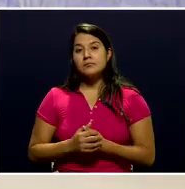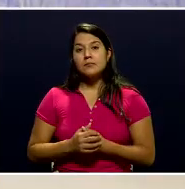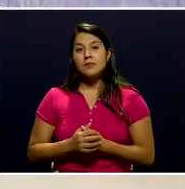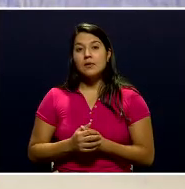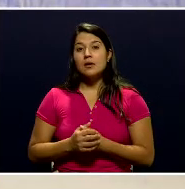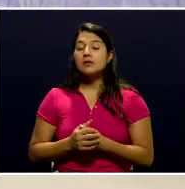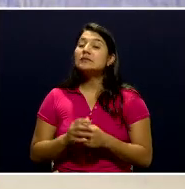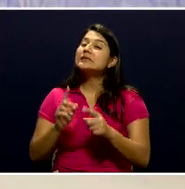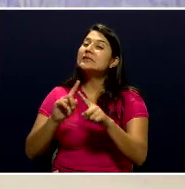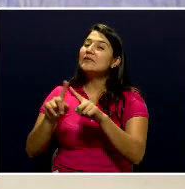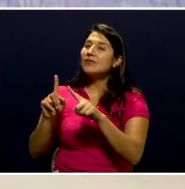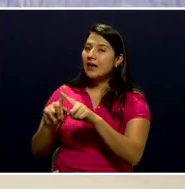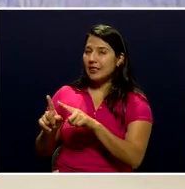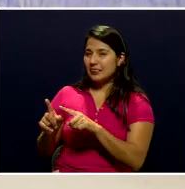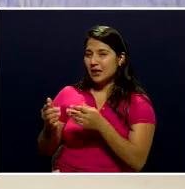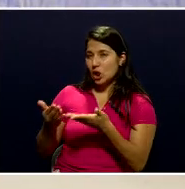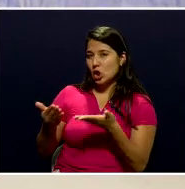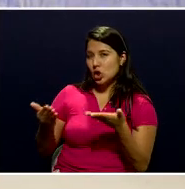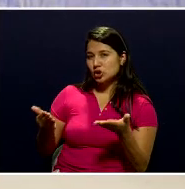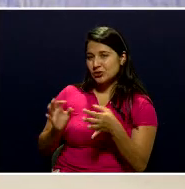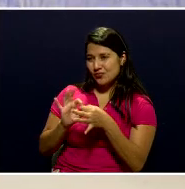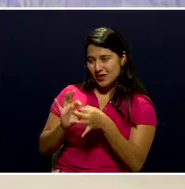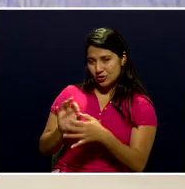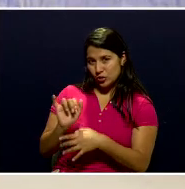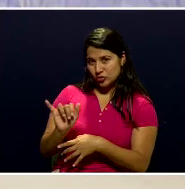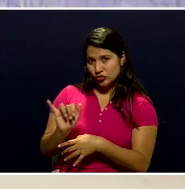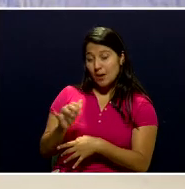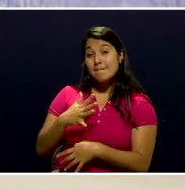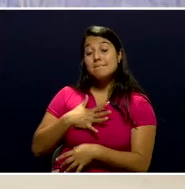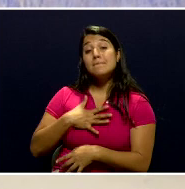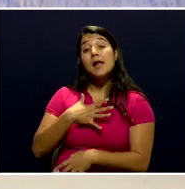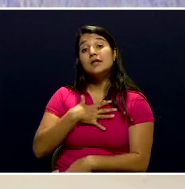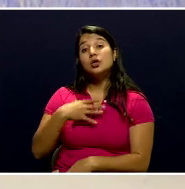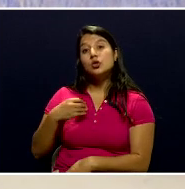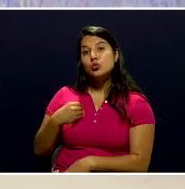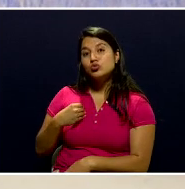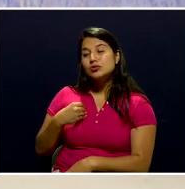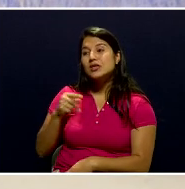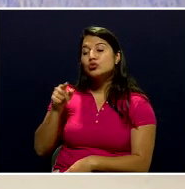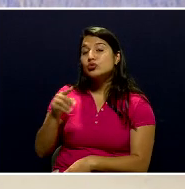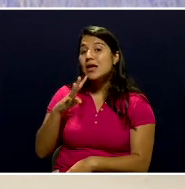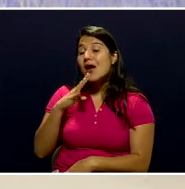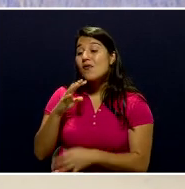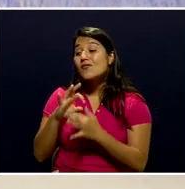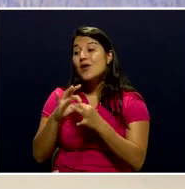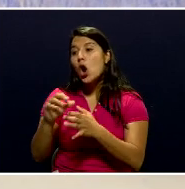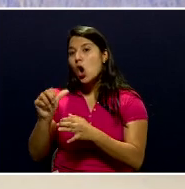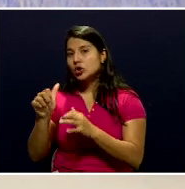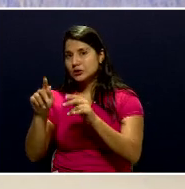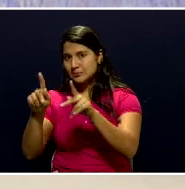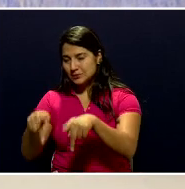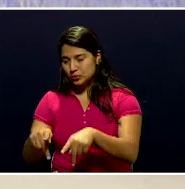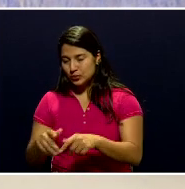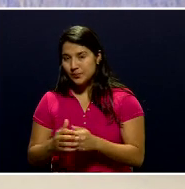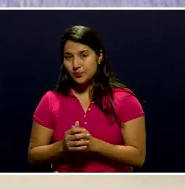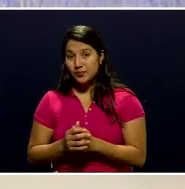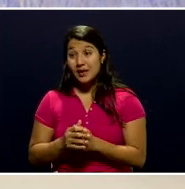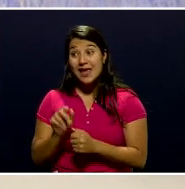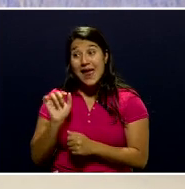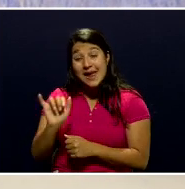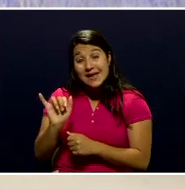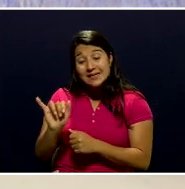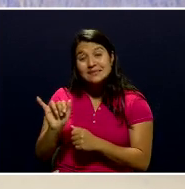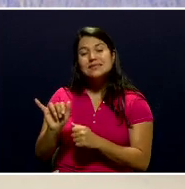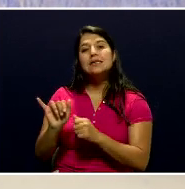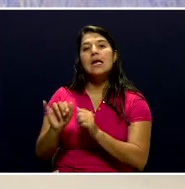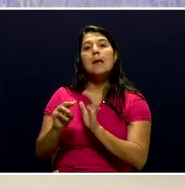Hay varias cosas aquí con lo que usted menciona y me gusta que mencione a los otros. En este modelo